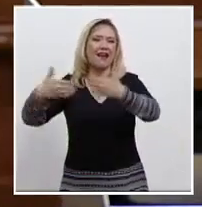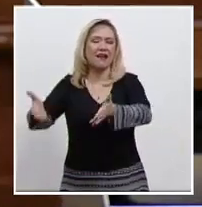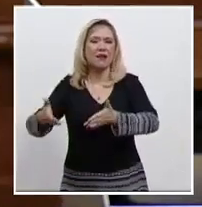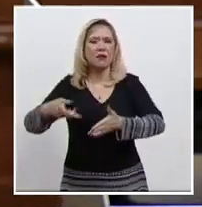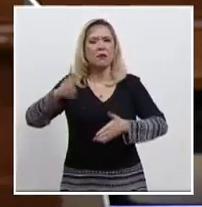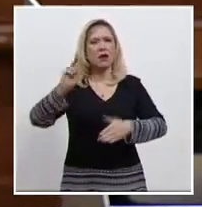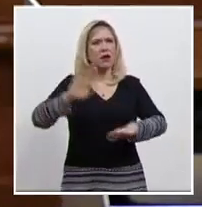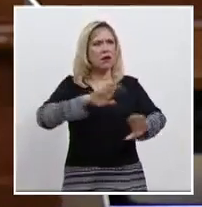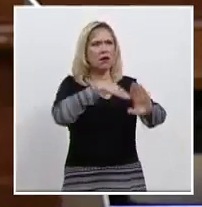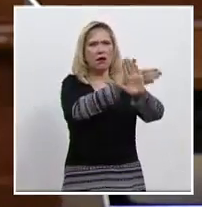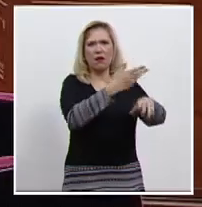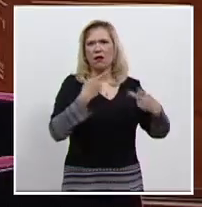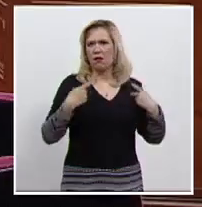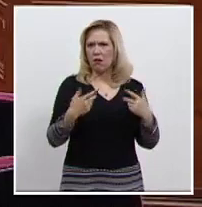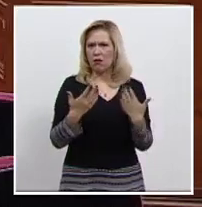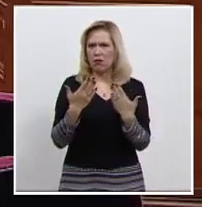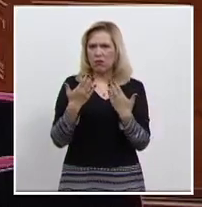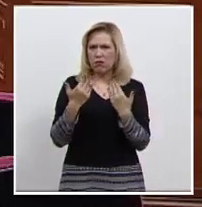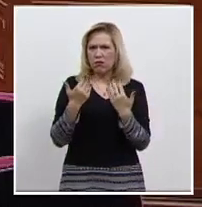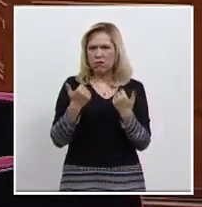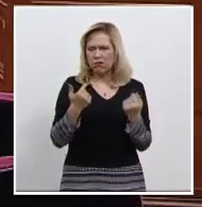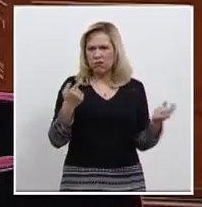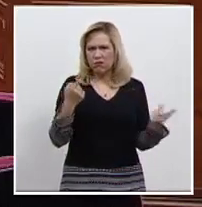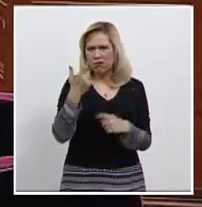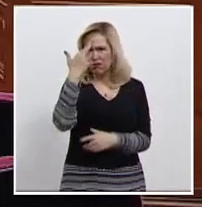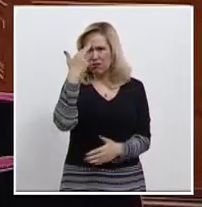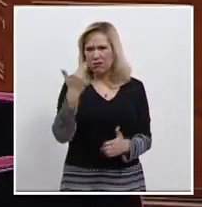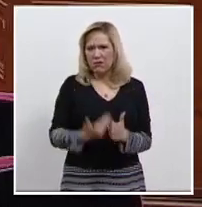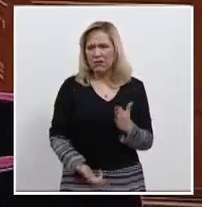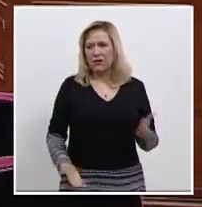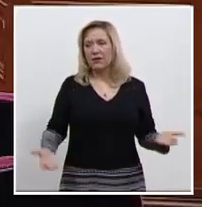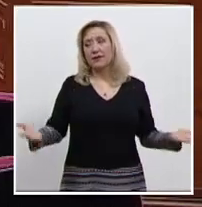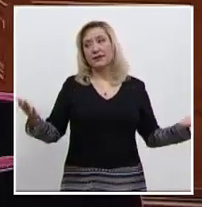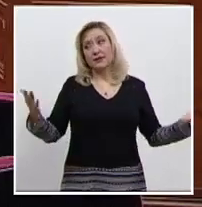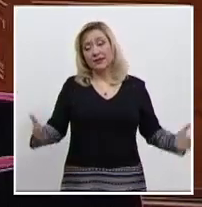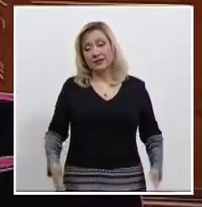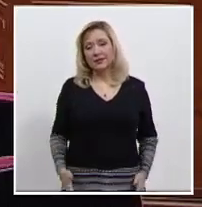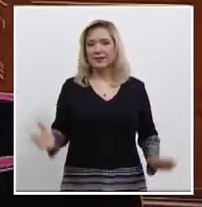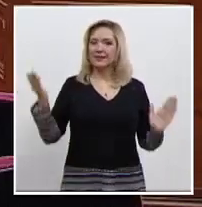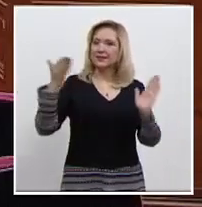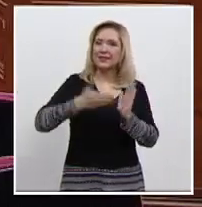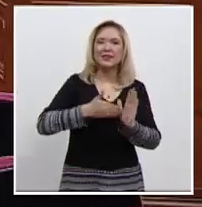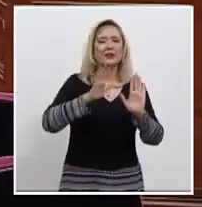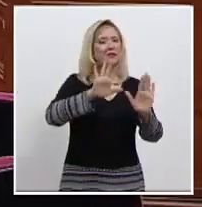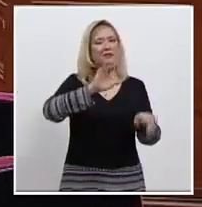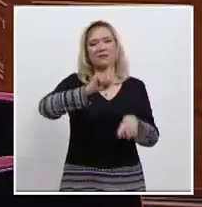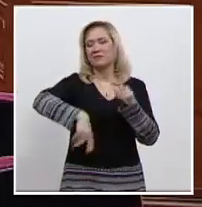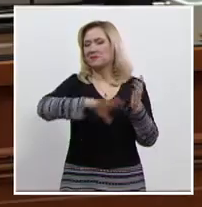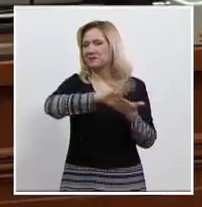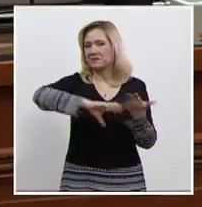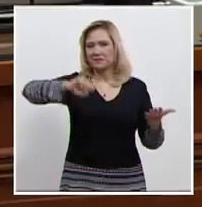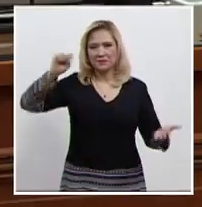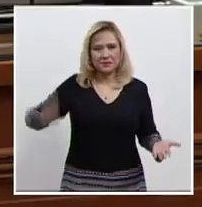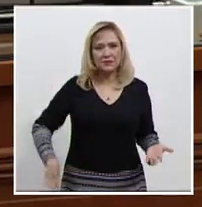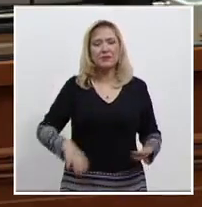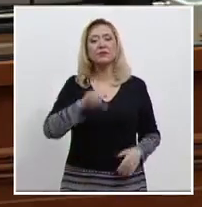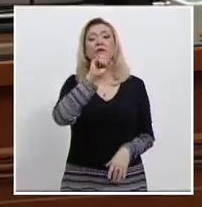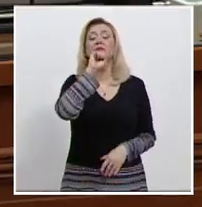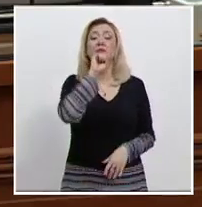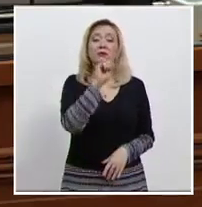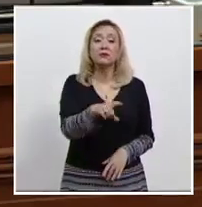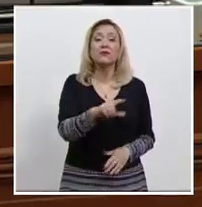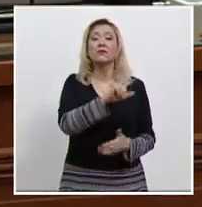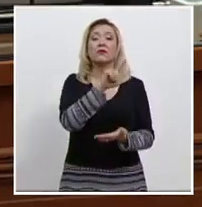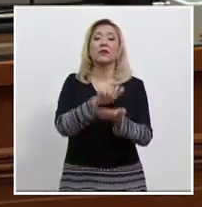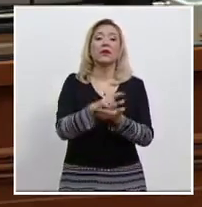espectadores. En las otras acciones de inconstitucionalidad, el Pleno declaró inválidas disposiciones de